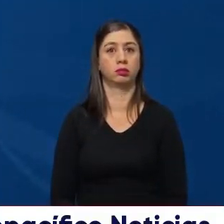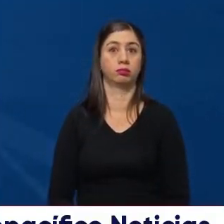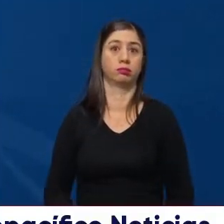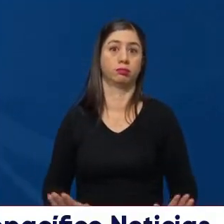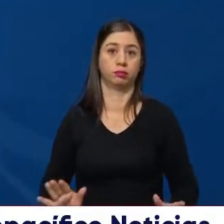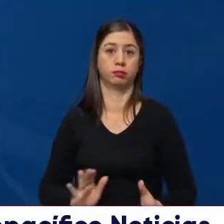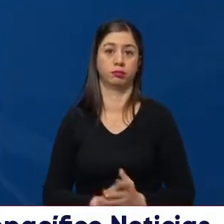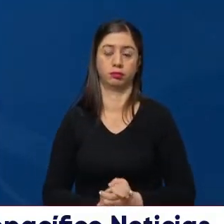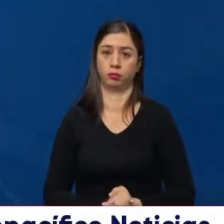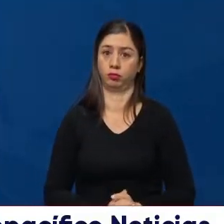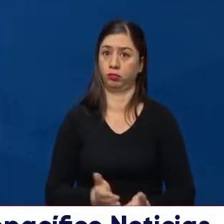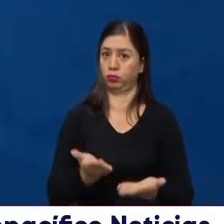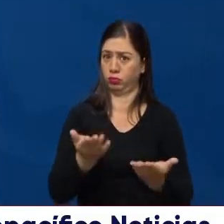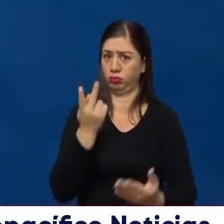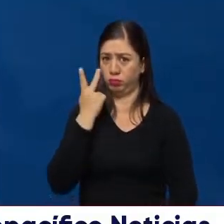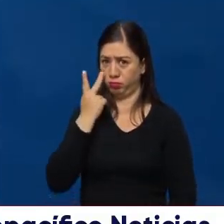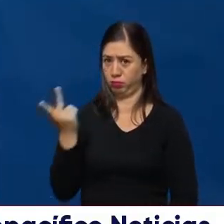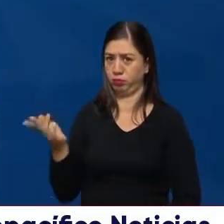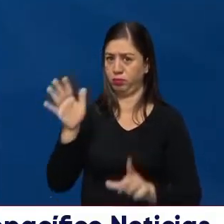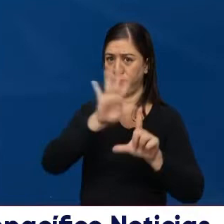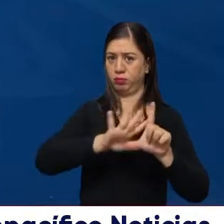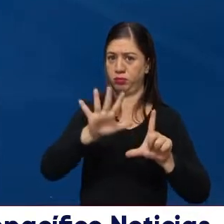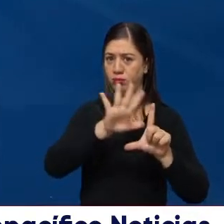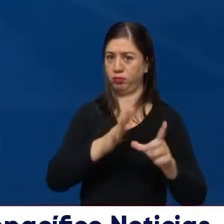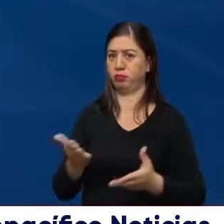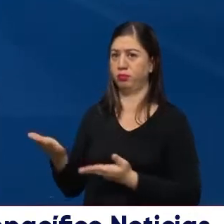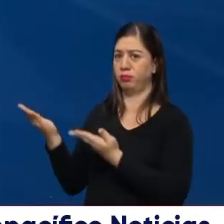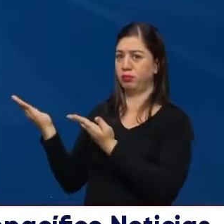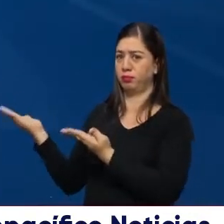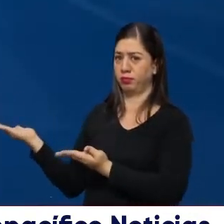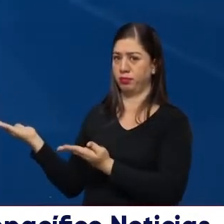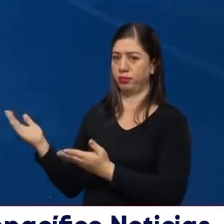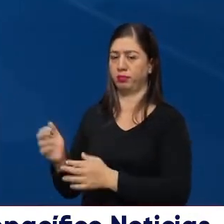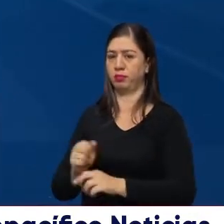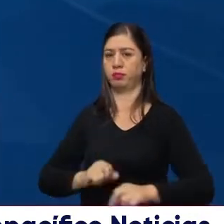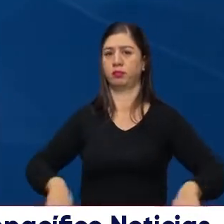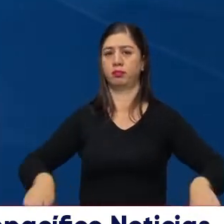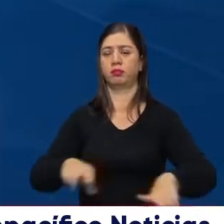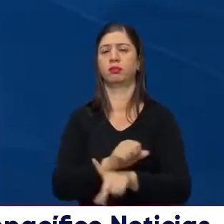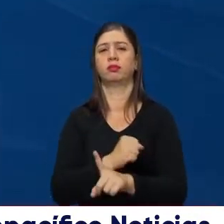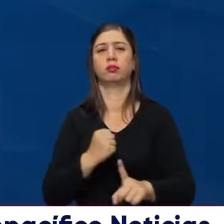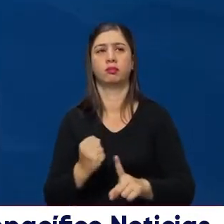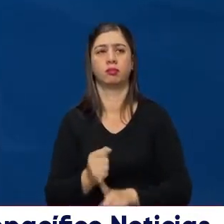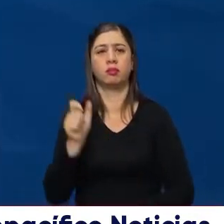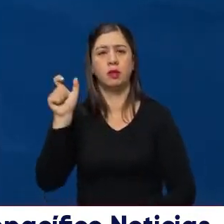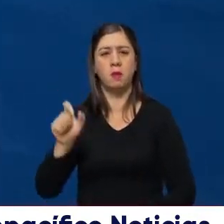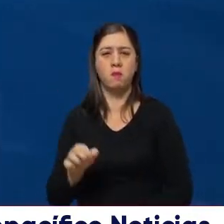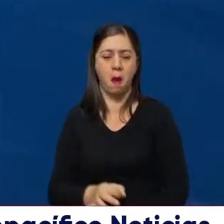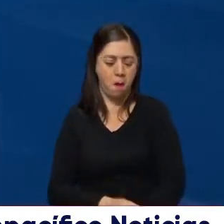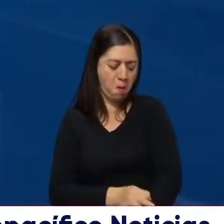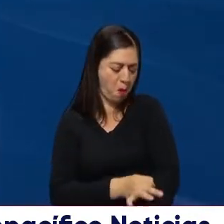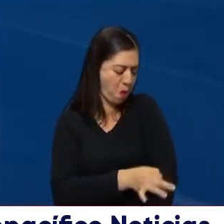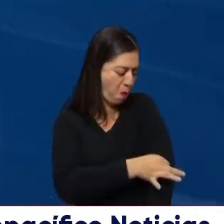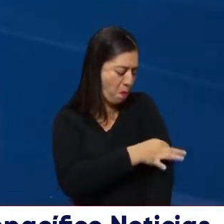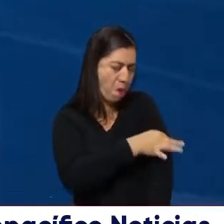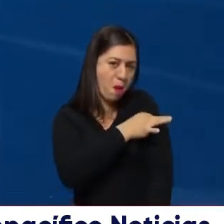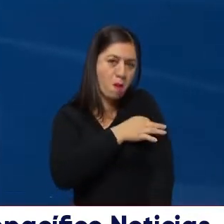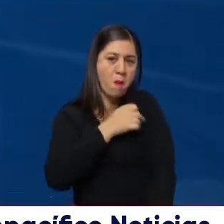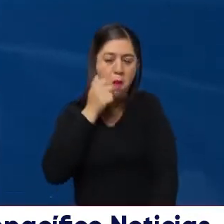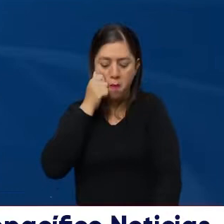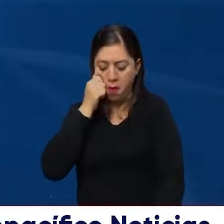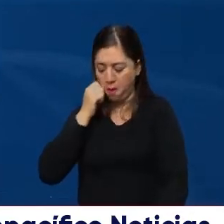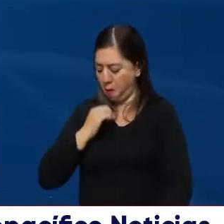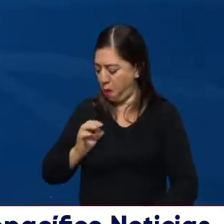Bueno, y seguramente usted ha visto este video viral en redes sociales, donde se ve una persona que presenta brotes en la piel, en el que